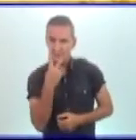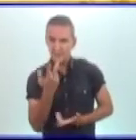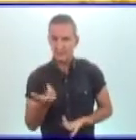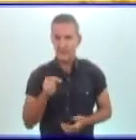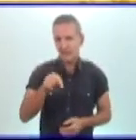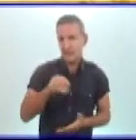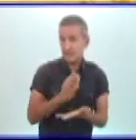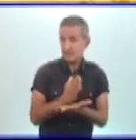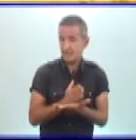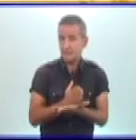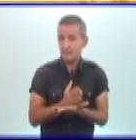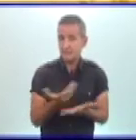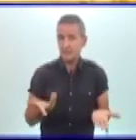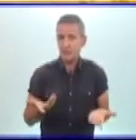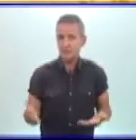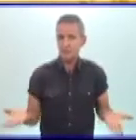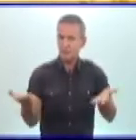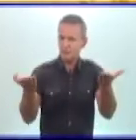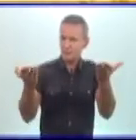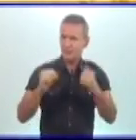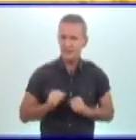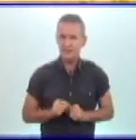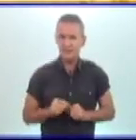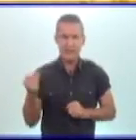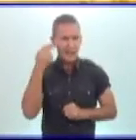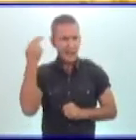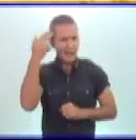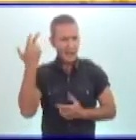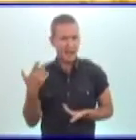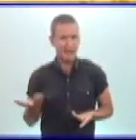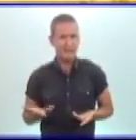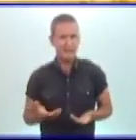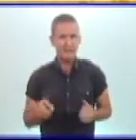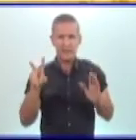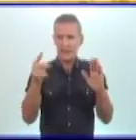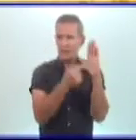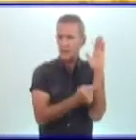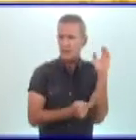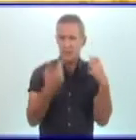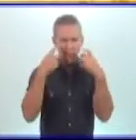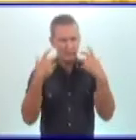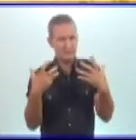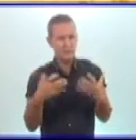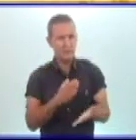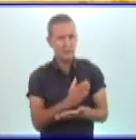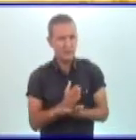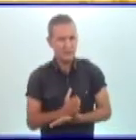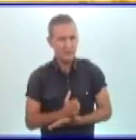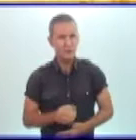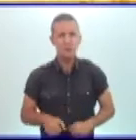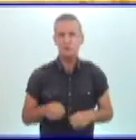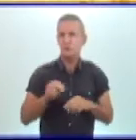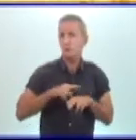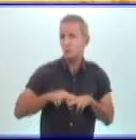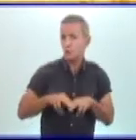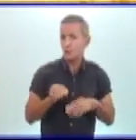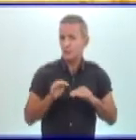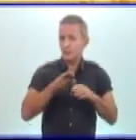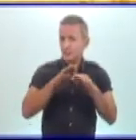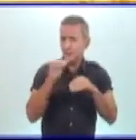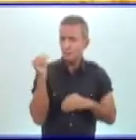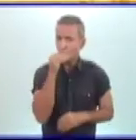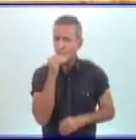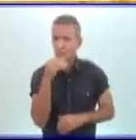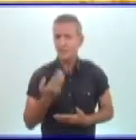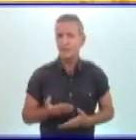clase estaremos desarrollando la habilidad de valorar la importancia del estudio de la historia moderna, que como saben forma